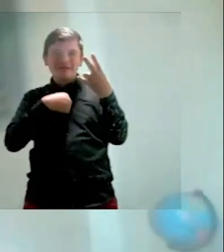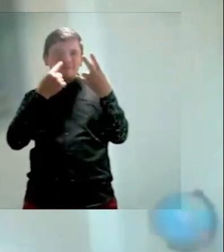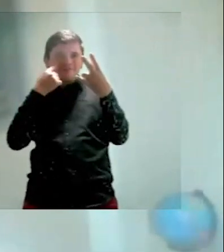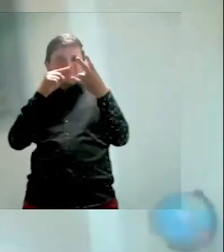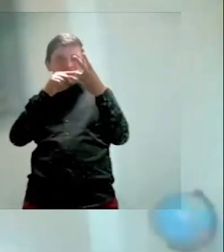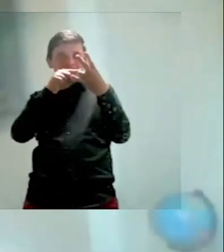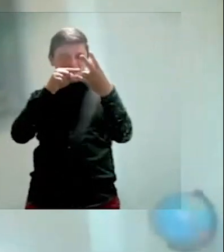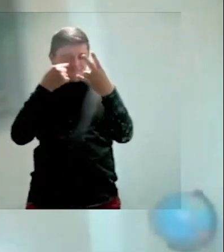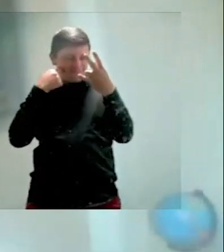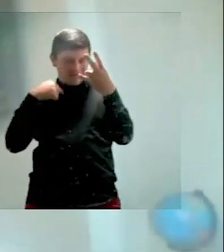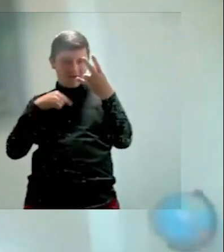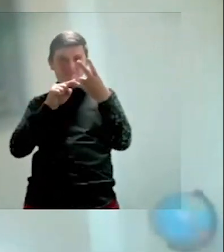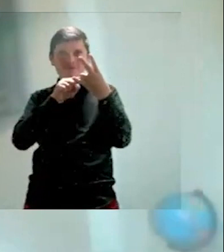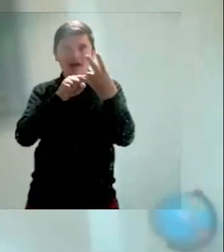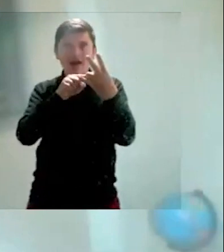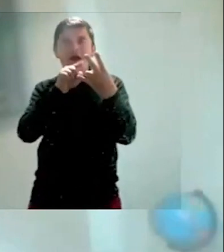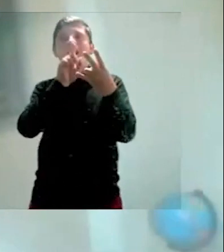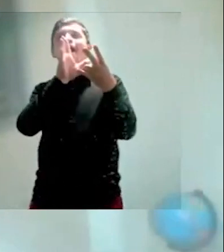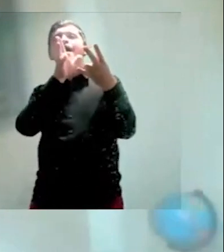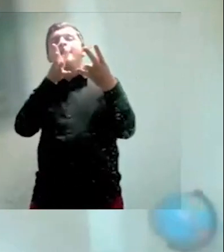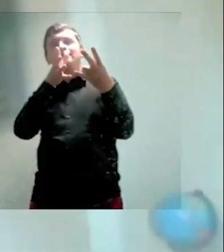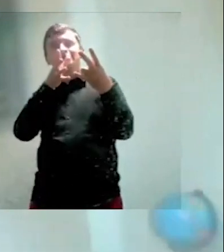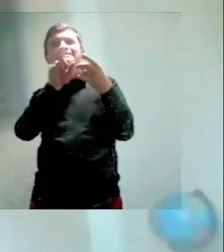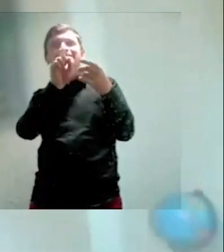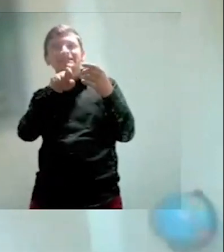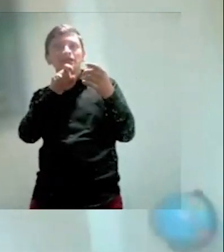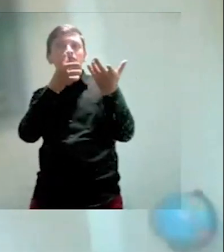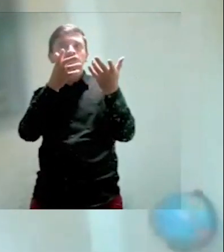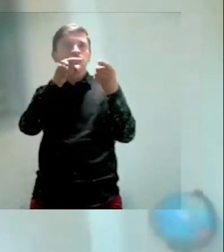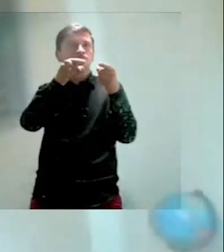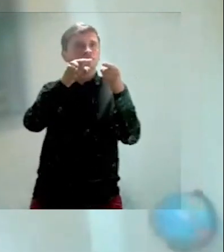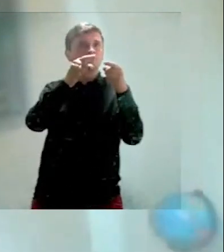y sigue siendo un término arbitrario, contrario